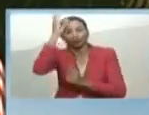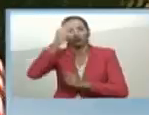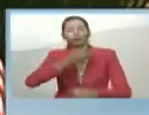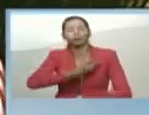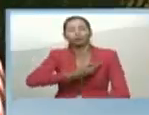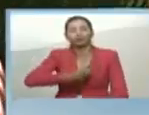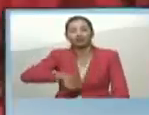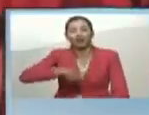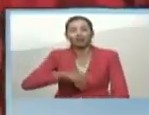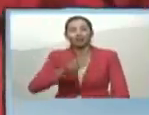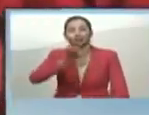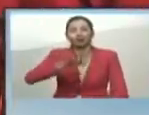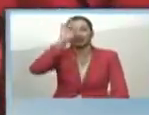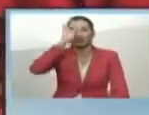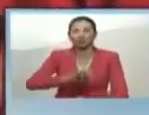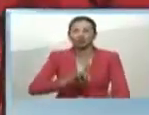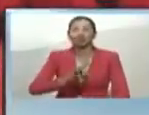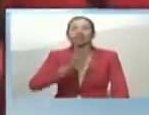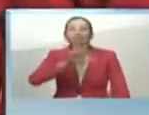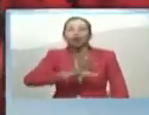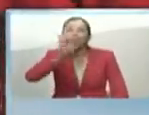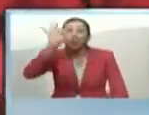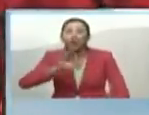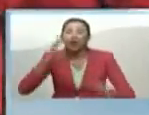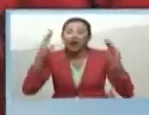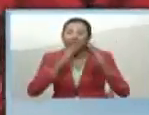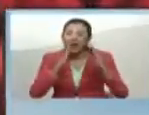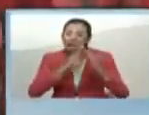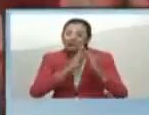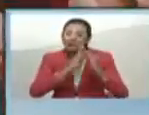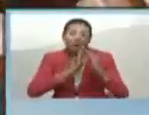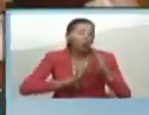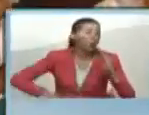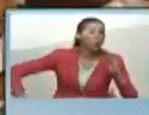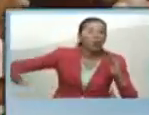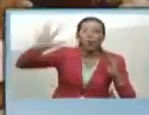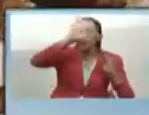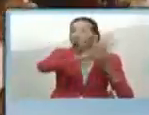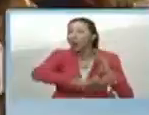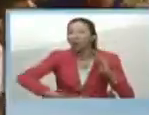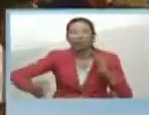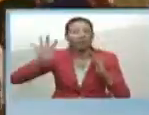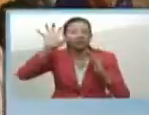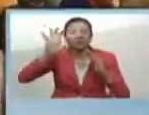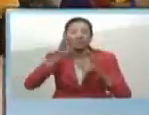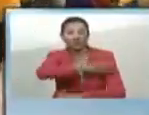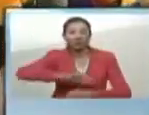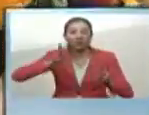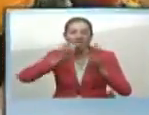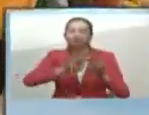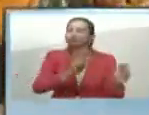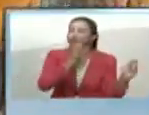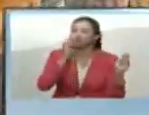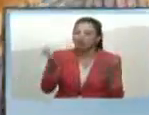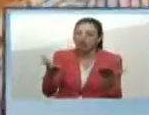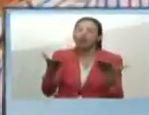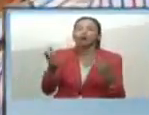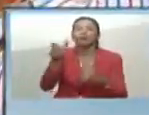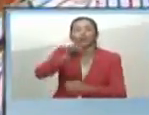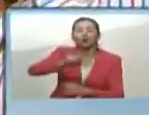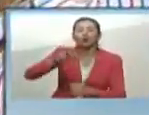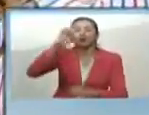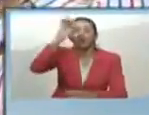discapacidad y el 5% de las viviendas globales de la gran misión vivienda Venezuela sean para personas con